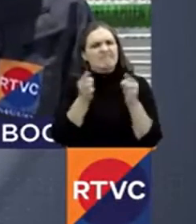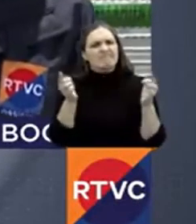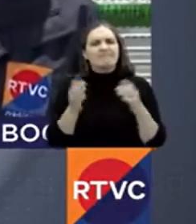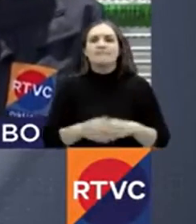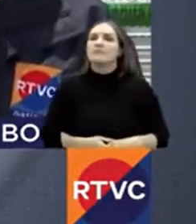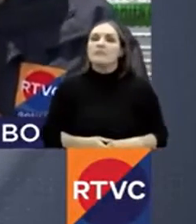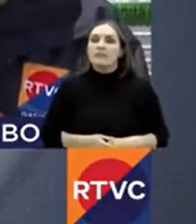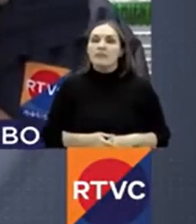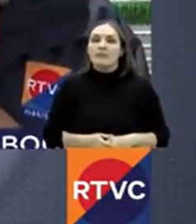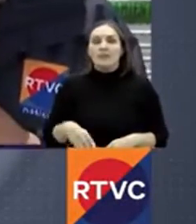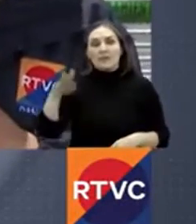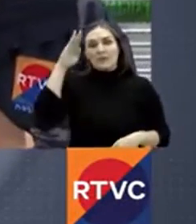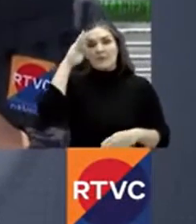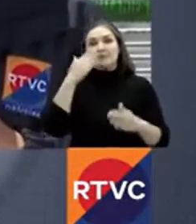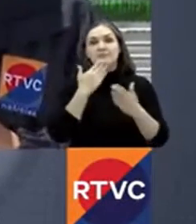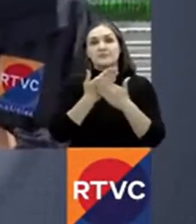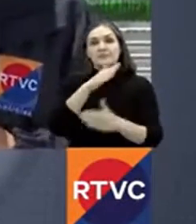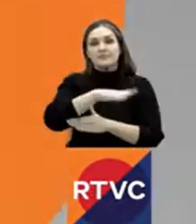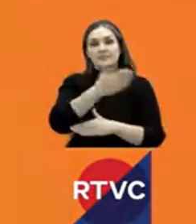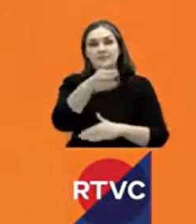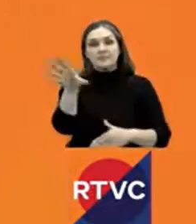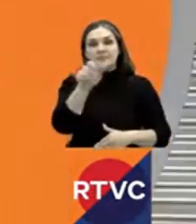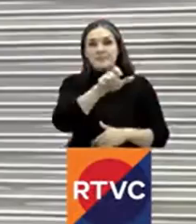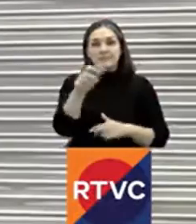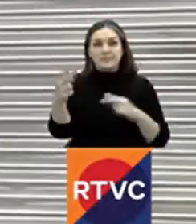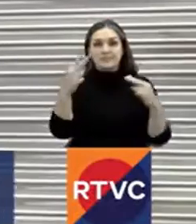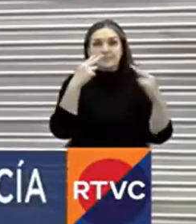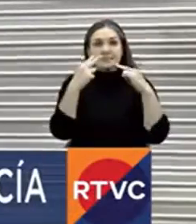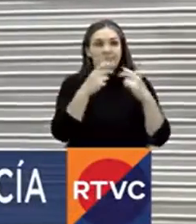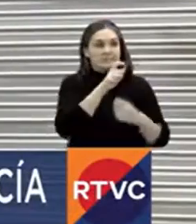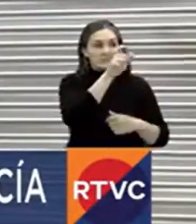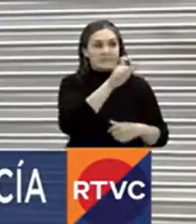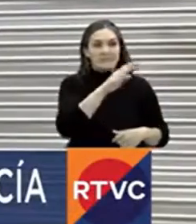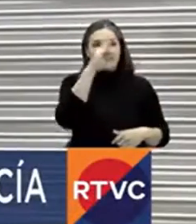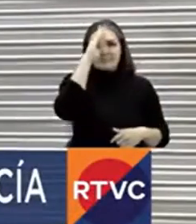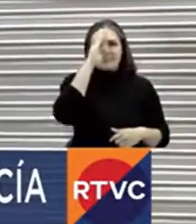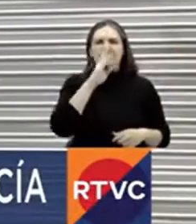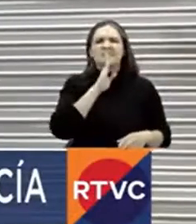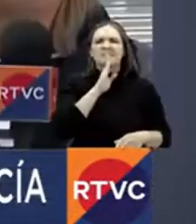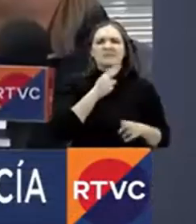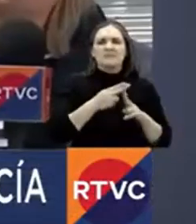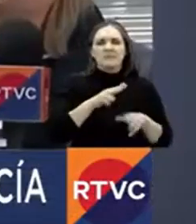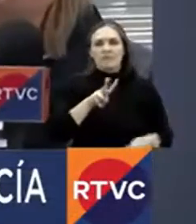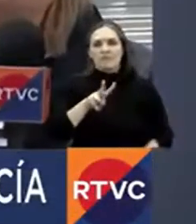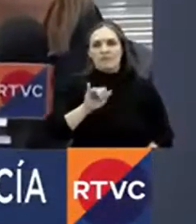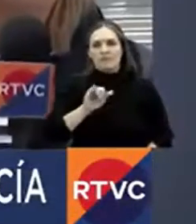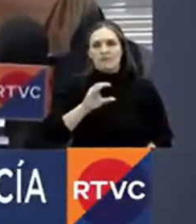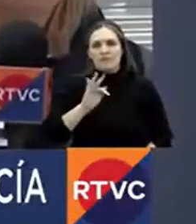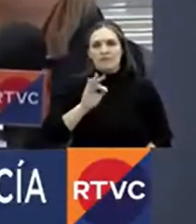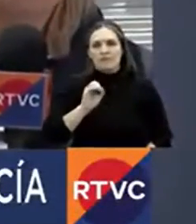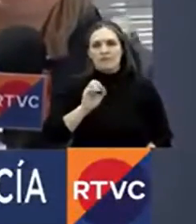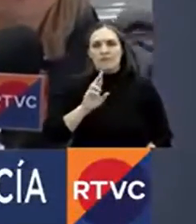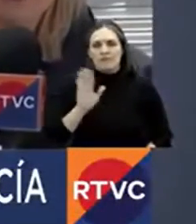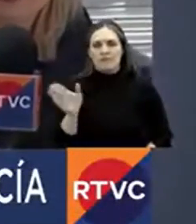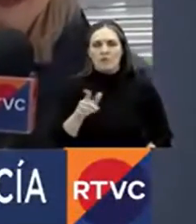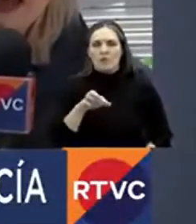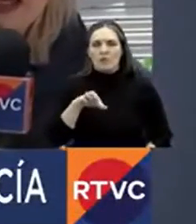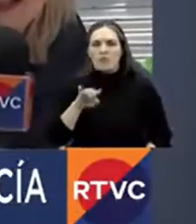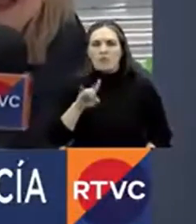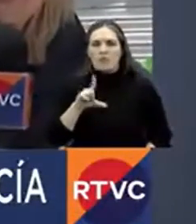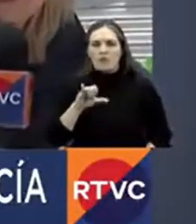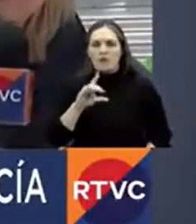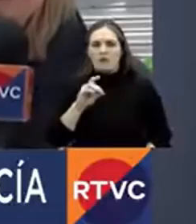Muy buenas tardes a usted y a todos los televidentes. La víctima, el uniformado, se trata de Víctor Alfonso Torres Pulido, de 29 años de